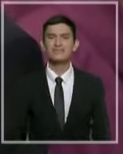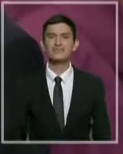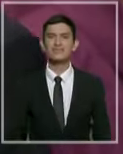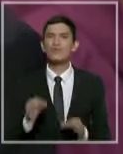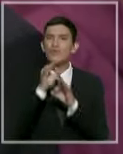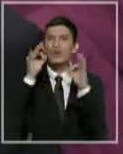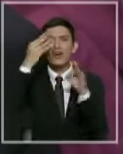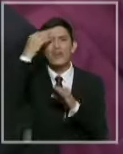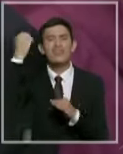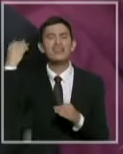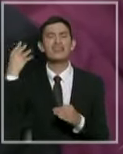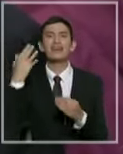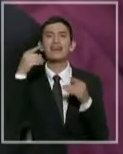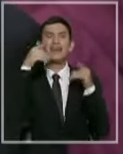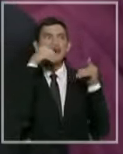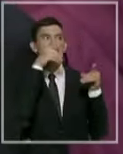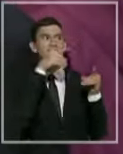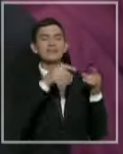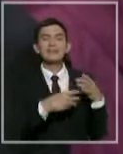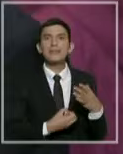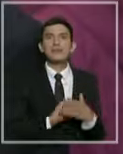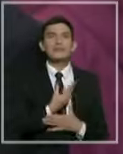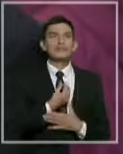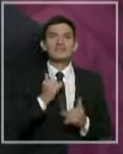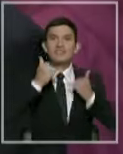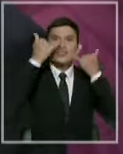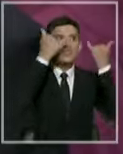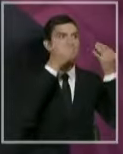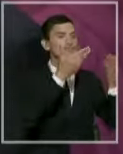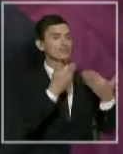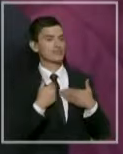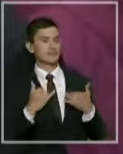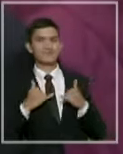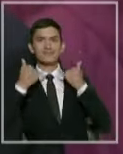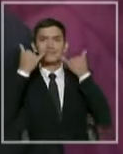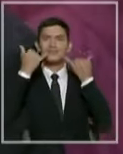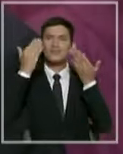Nunca vamos a olvidar el espíritu aventurero que nos contagiaste a todos. Sin embargo,